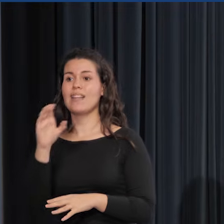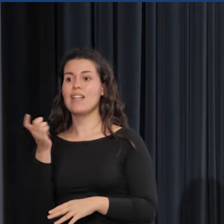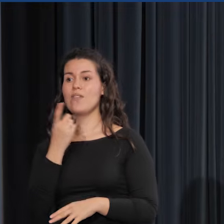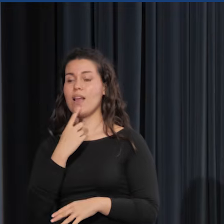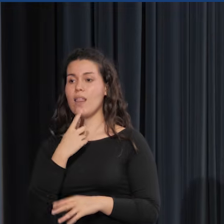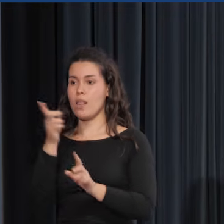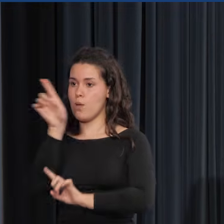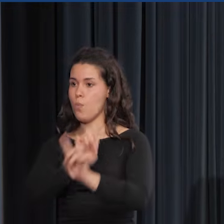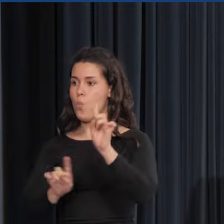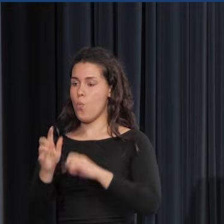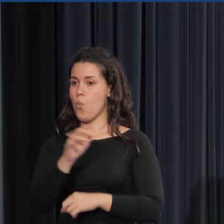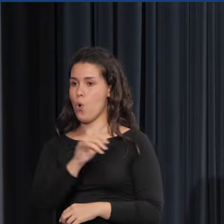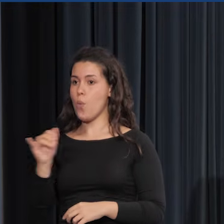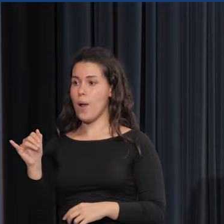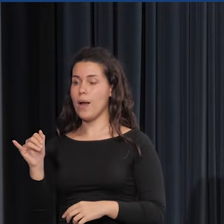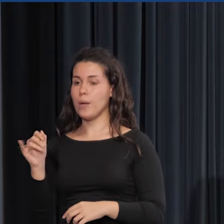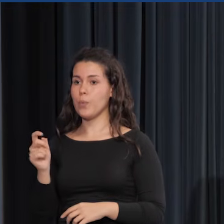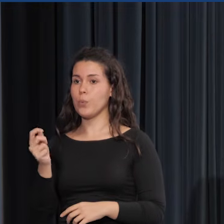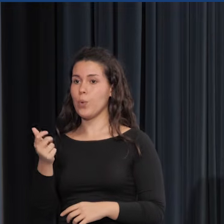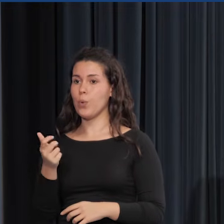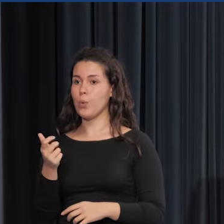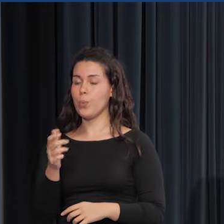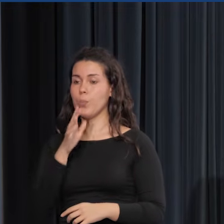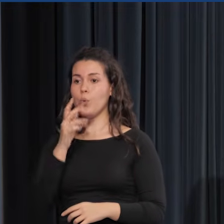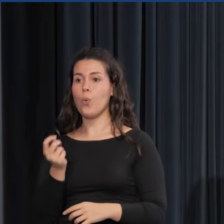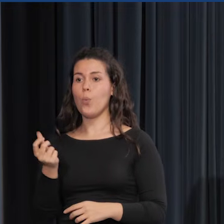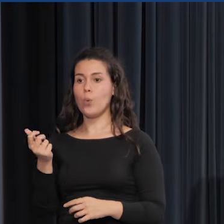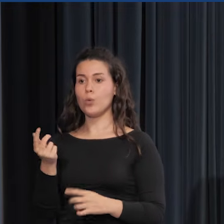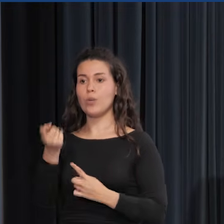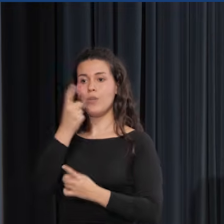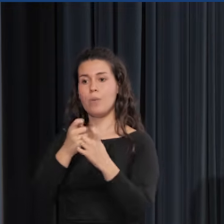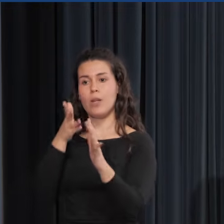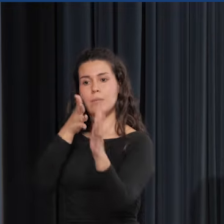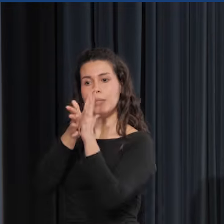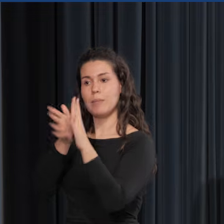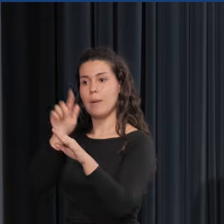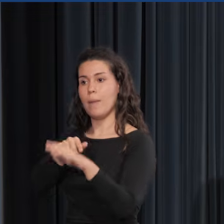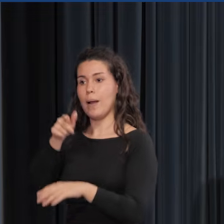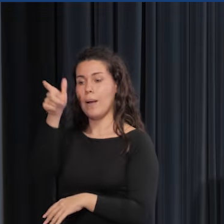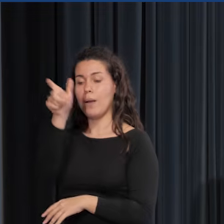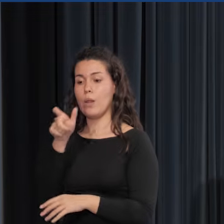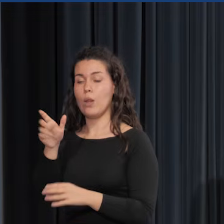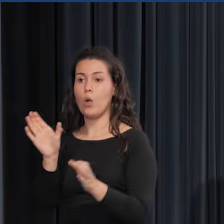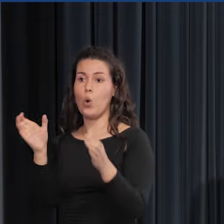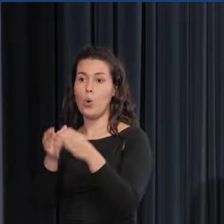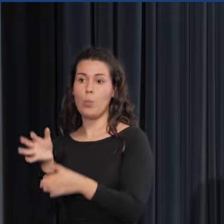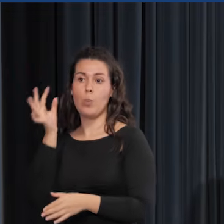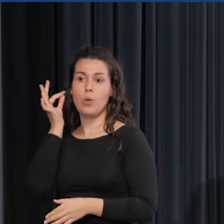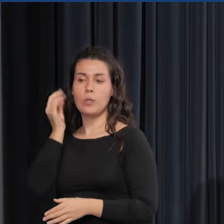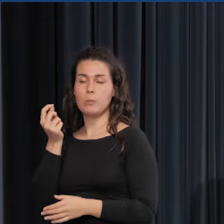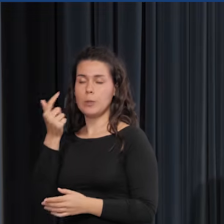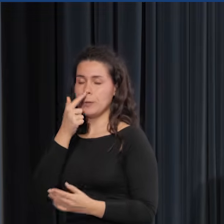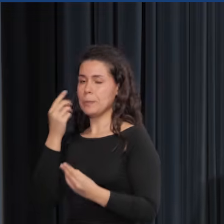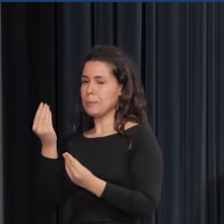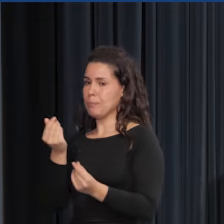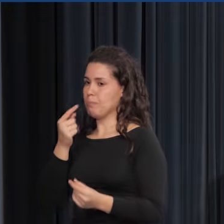problema porque hay una reticencia a transmitir esta información a las mujeres que se incorporan a una obra de